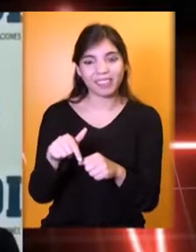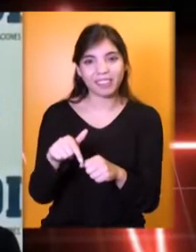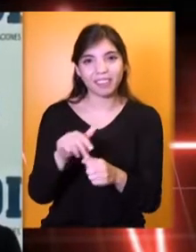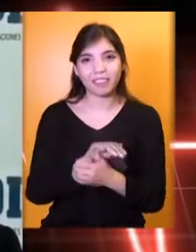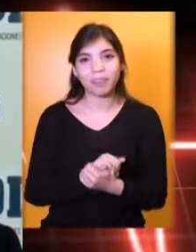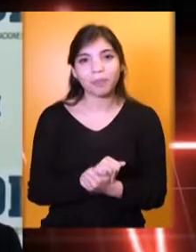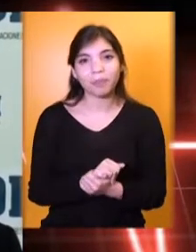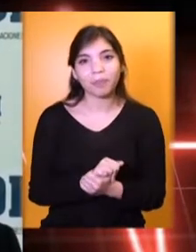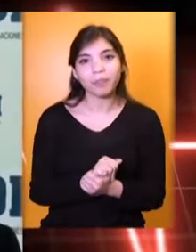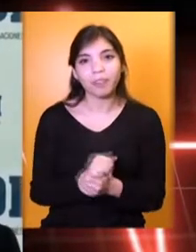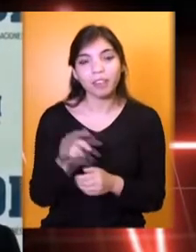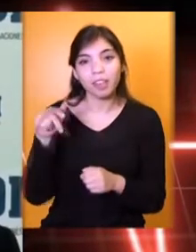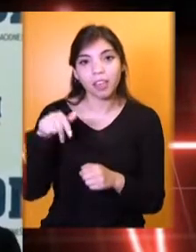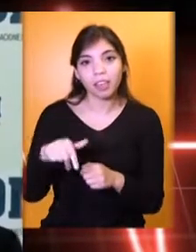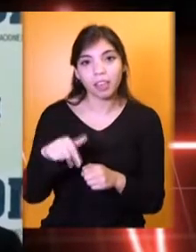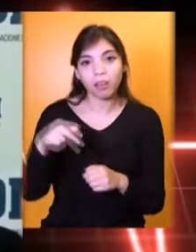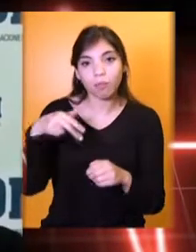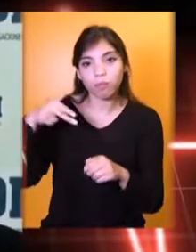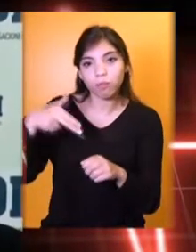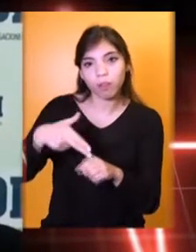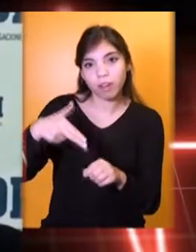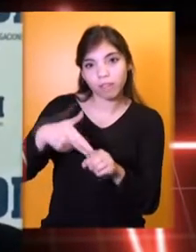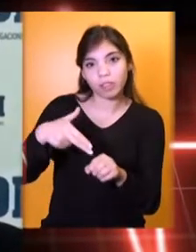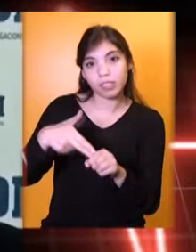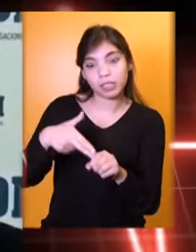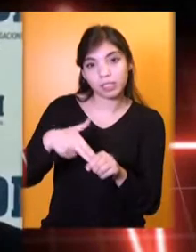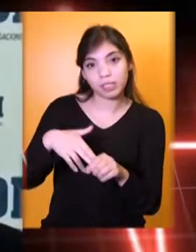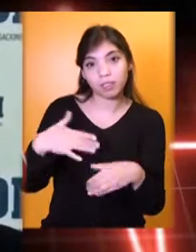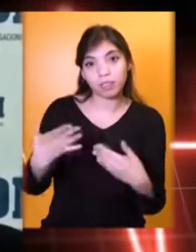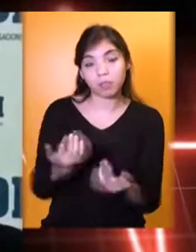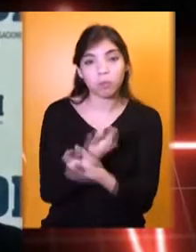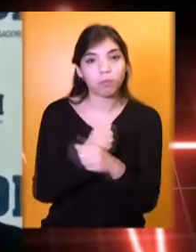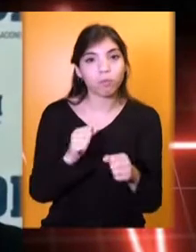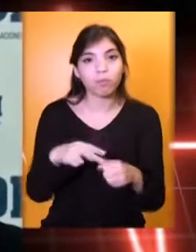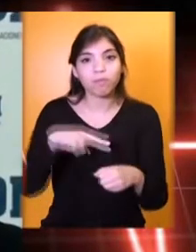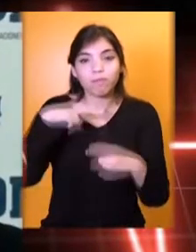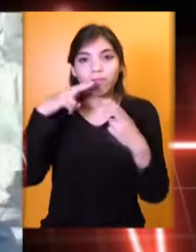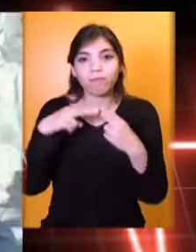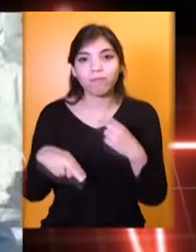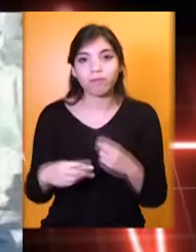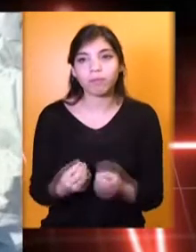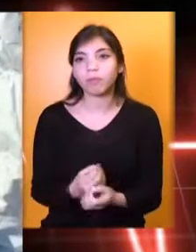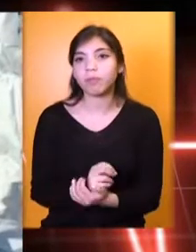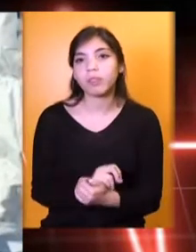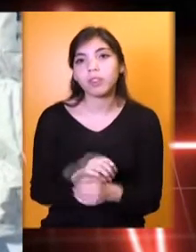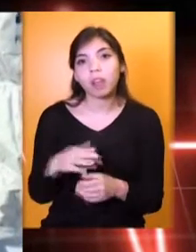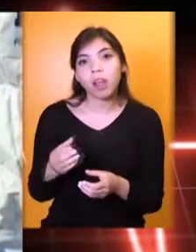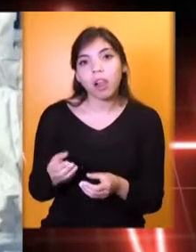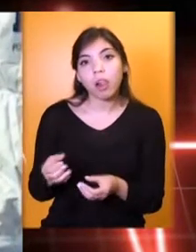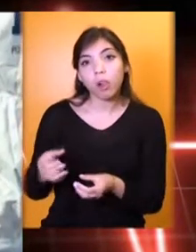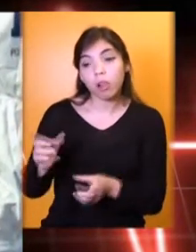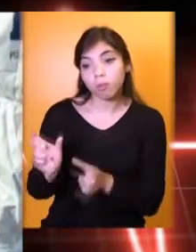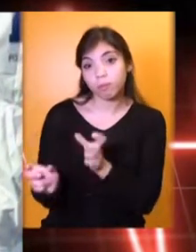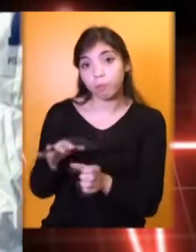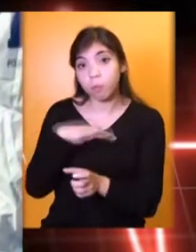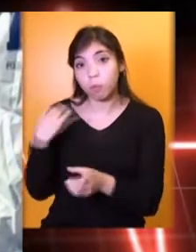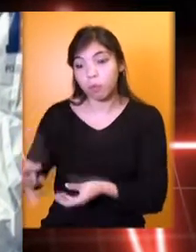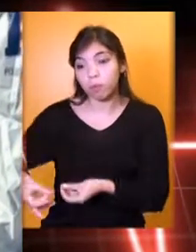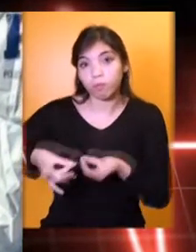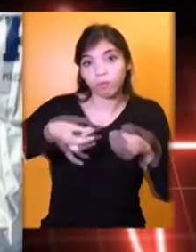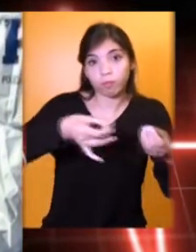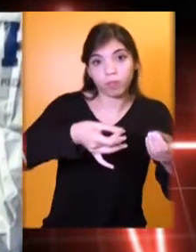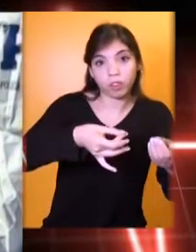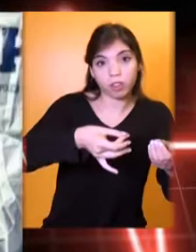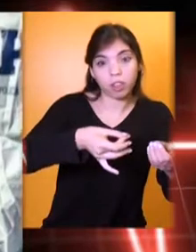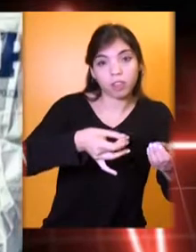bencina, el cual estaba encendido y sin combustible. Los cuerpos fueron trasladados hasta el Servicio Médico